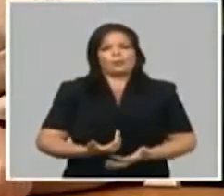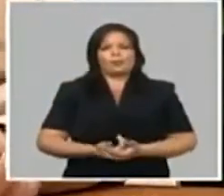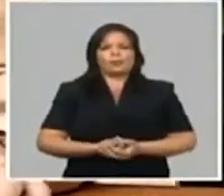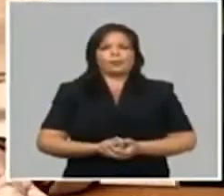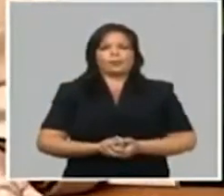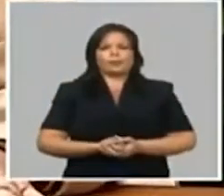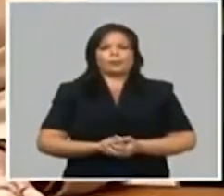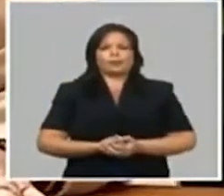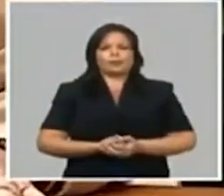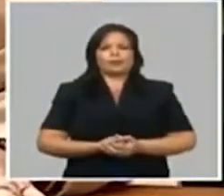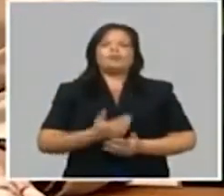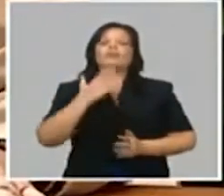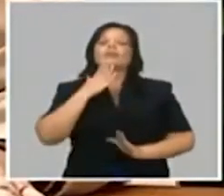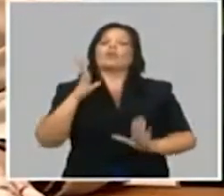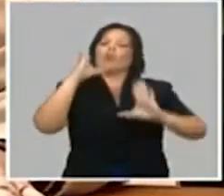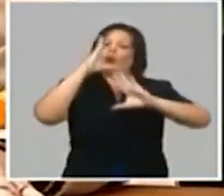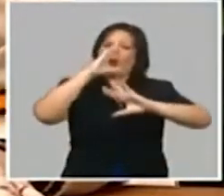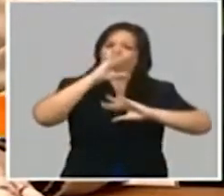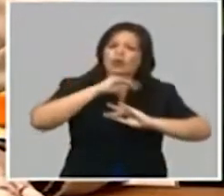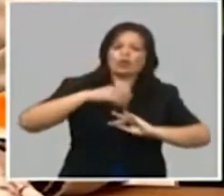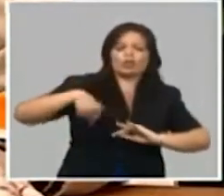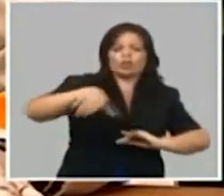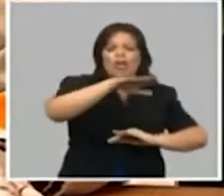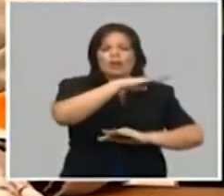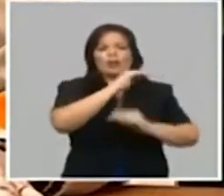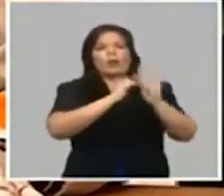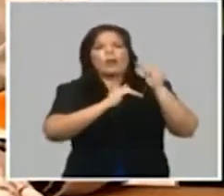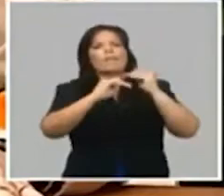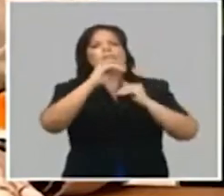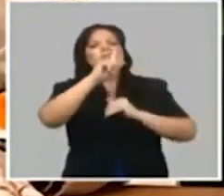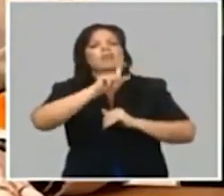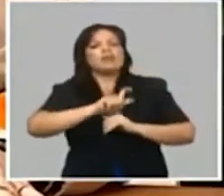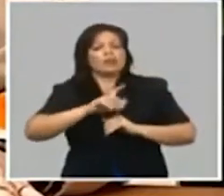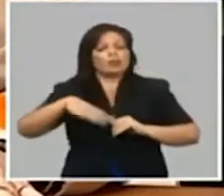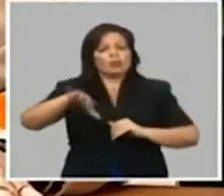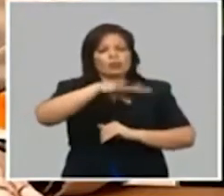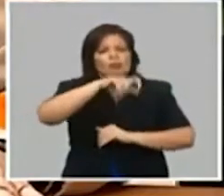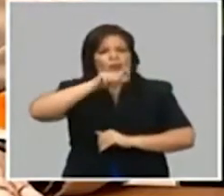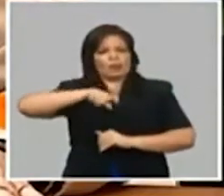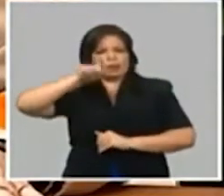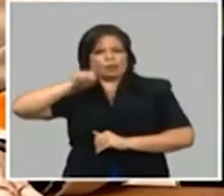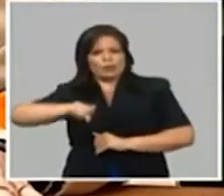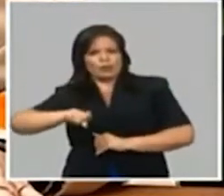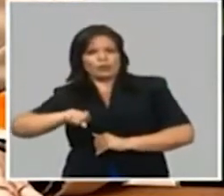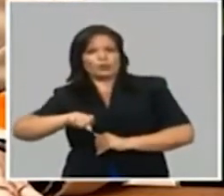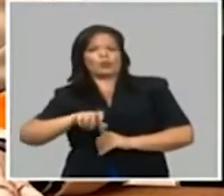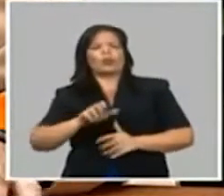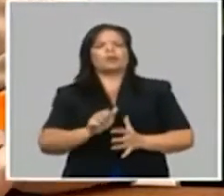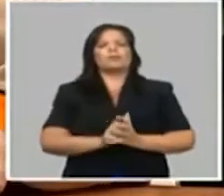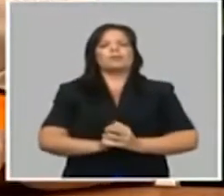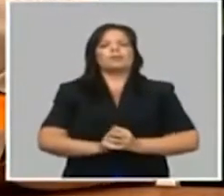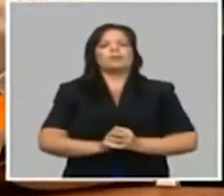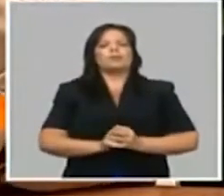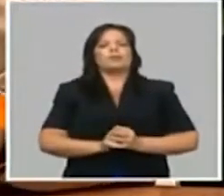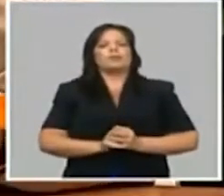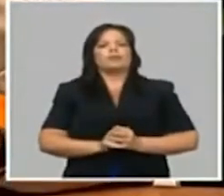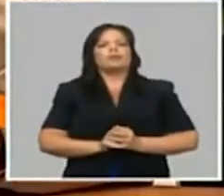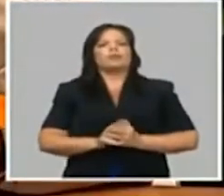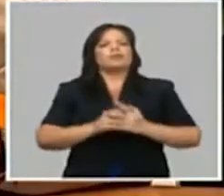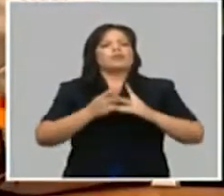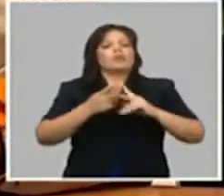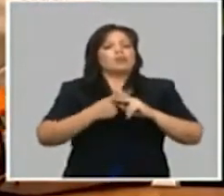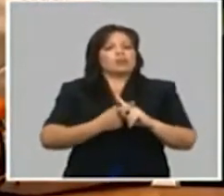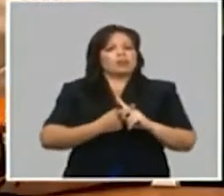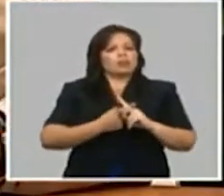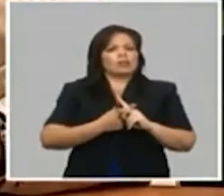Buenas noches, Randy, a la ministra, a los ministros que nos acompañan, a los televidentes y radiovidentes que nos siguen y en particular